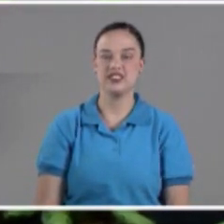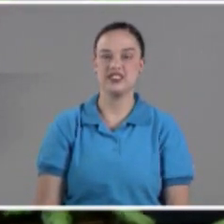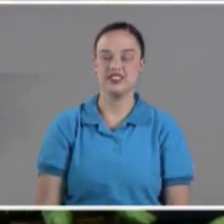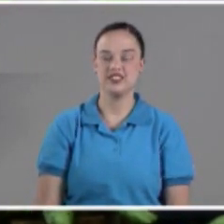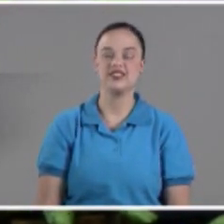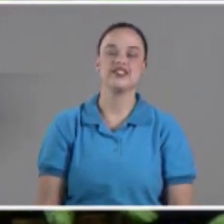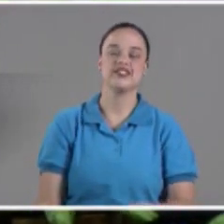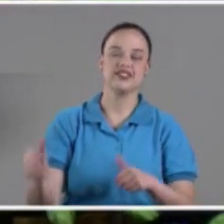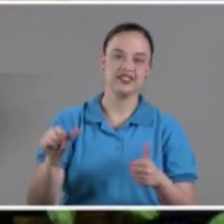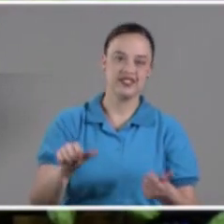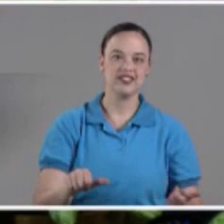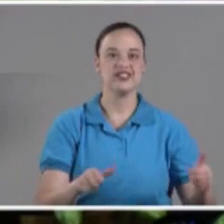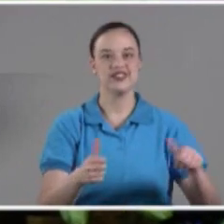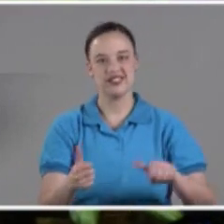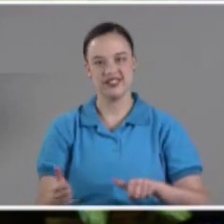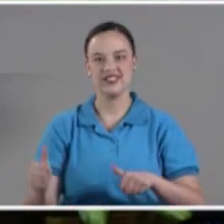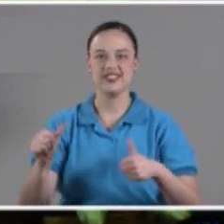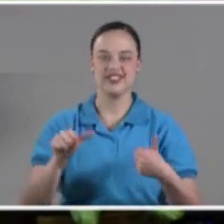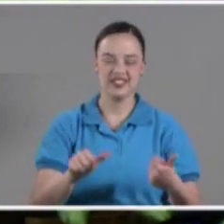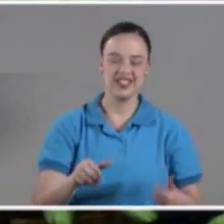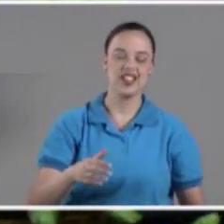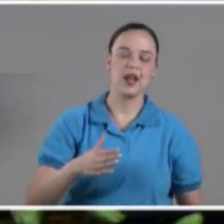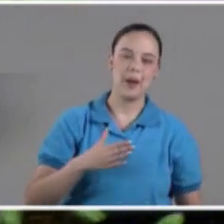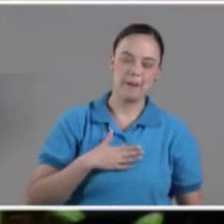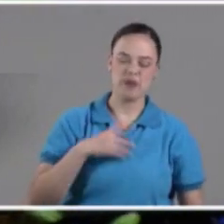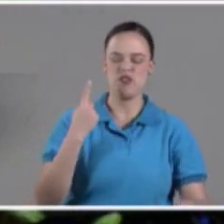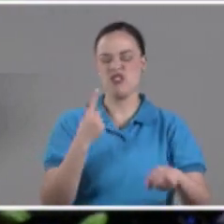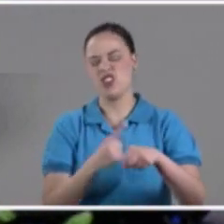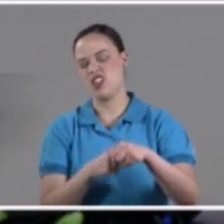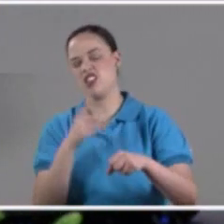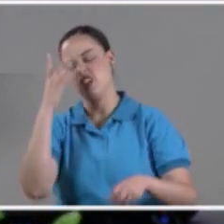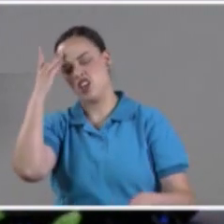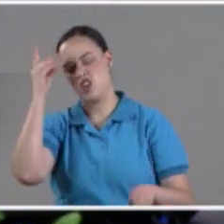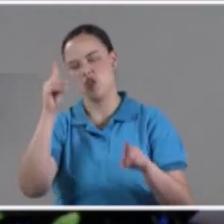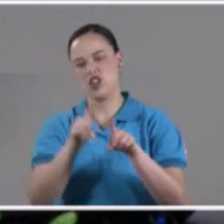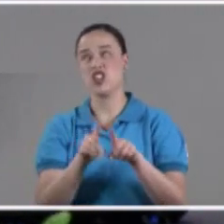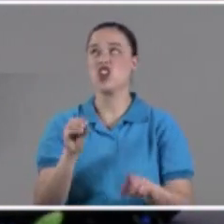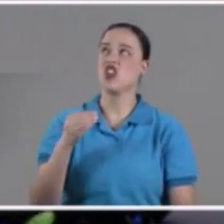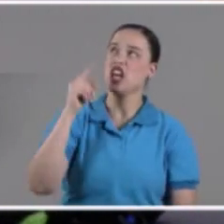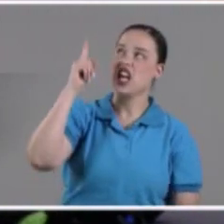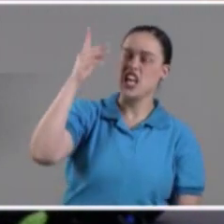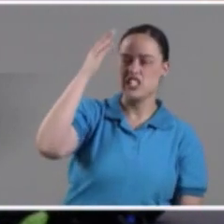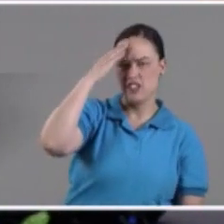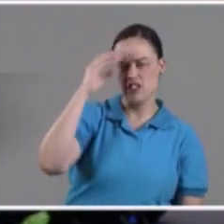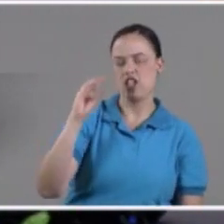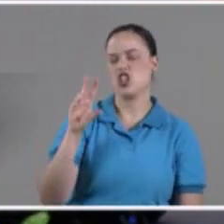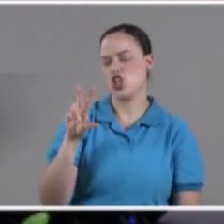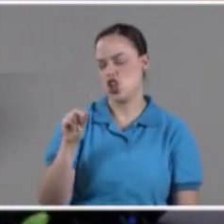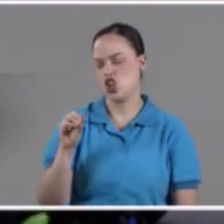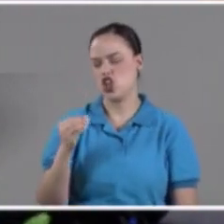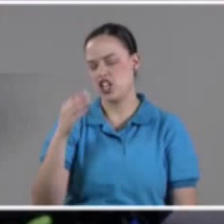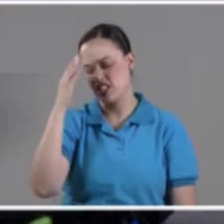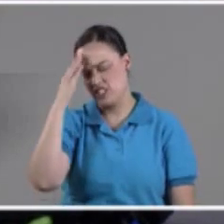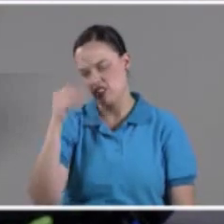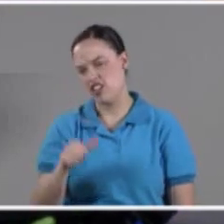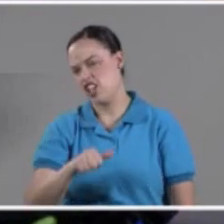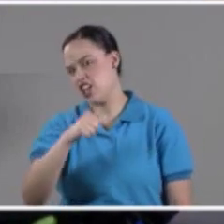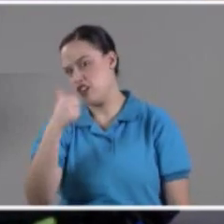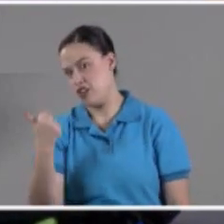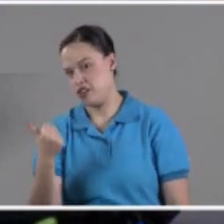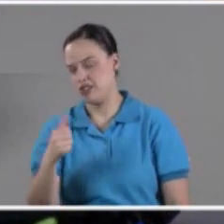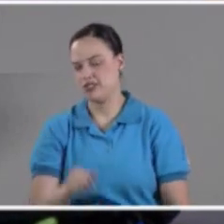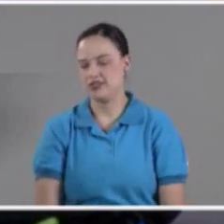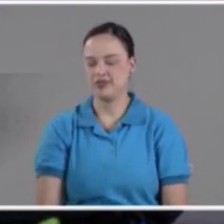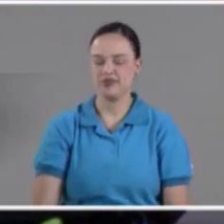Aleluya y me corrige según lo que él sabe no los que saben otros porque hay un montón de gente que quieren que otros corrijan a sus hijos